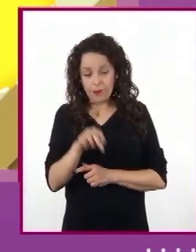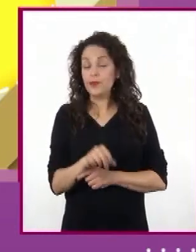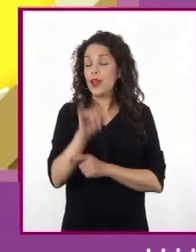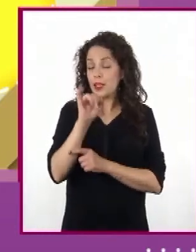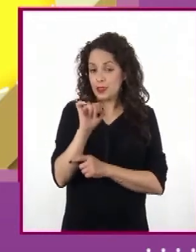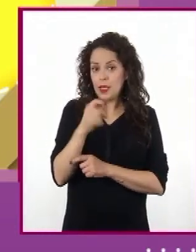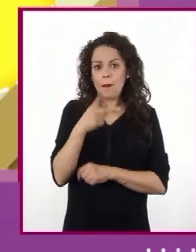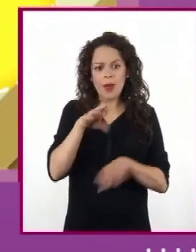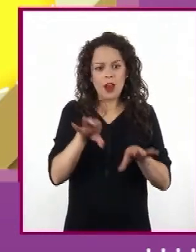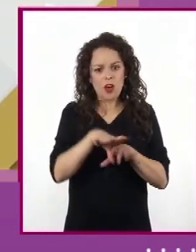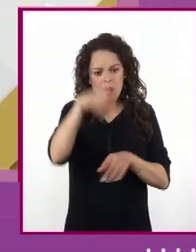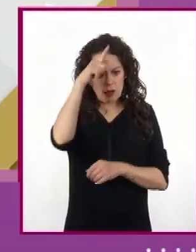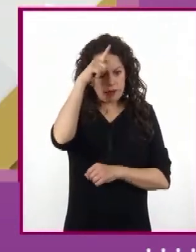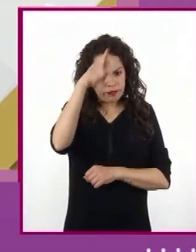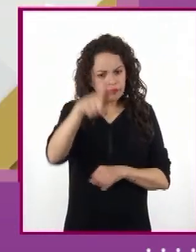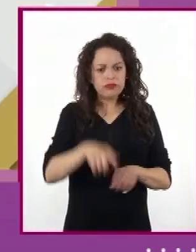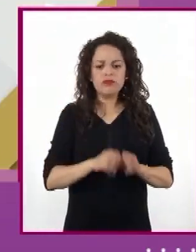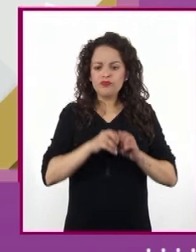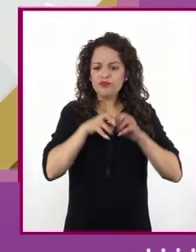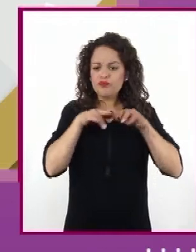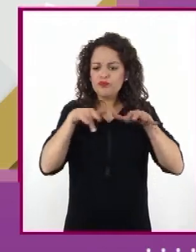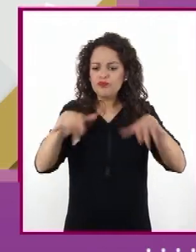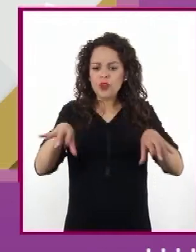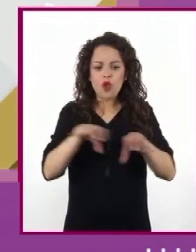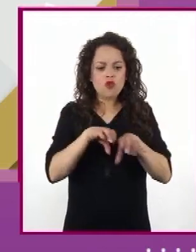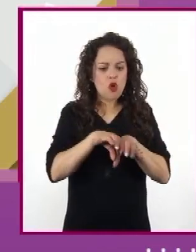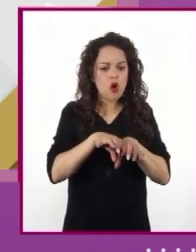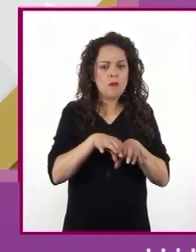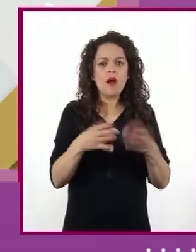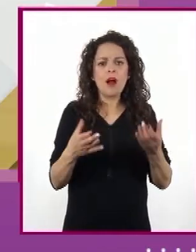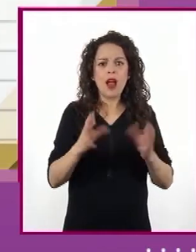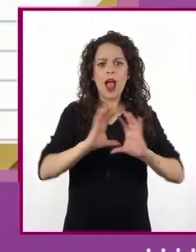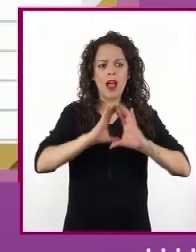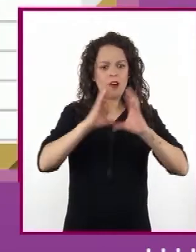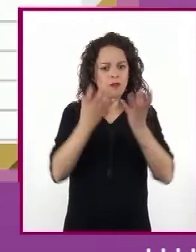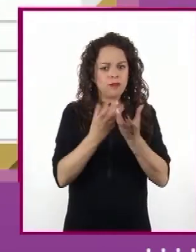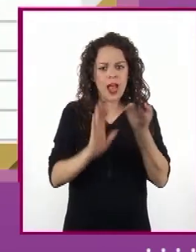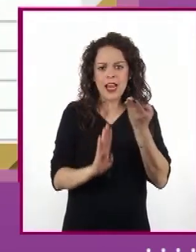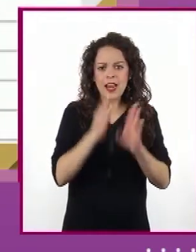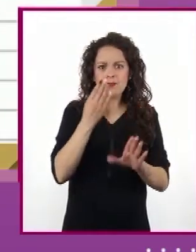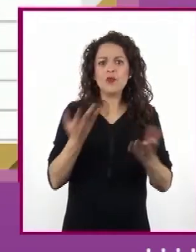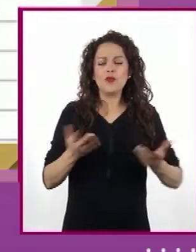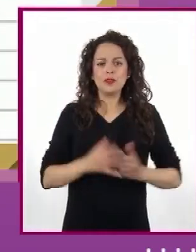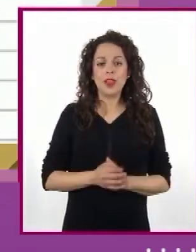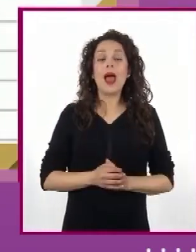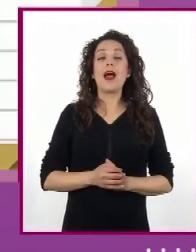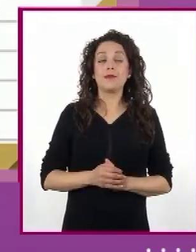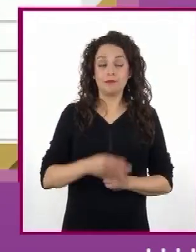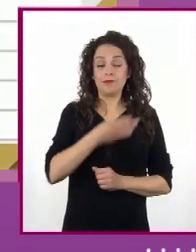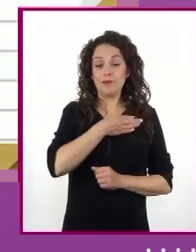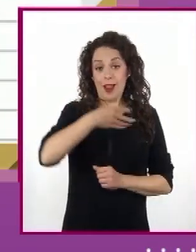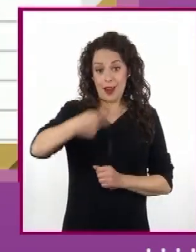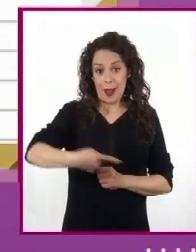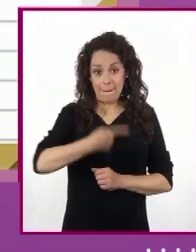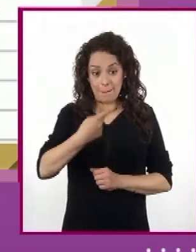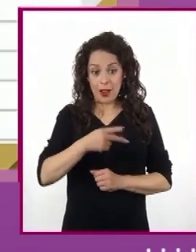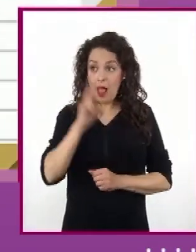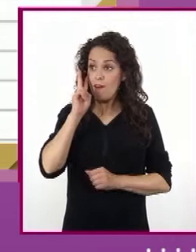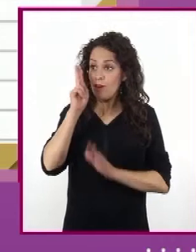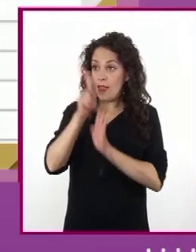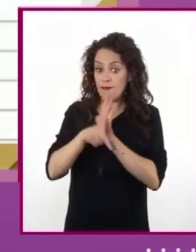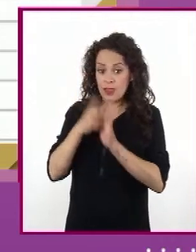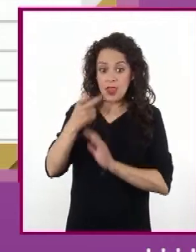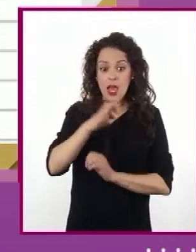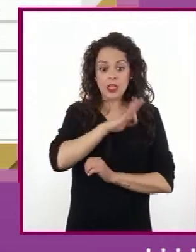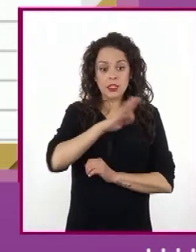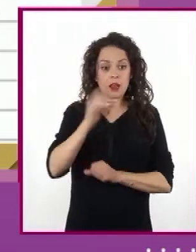se distribuyen en el mundo? Muy buena pregunta. En el siguiente video podrán distinguir la clasificación climática